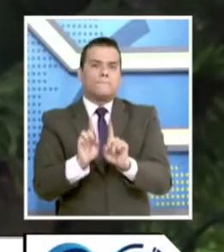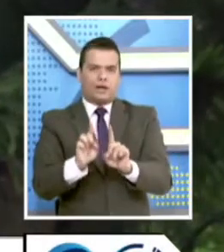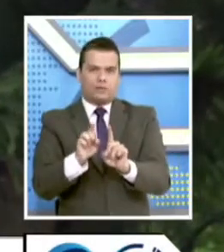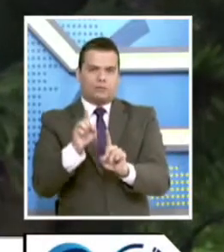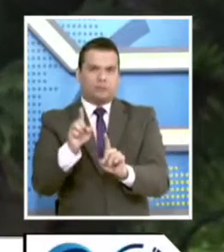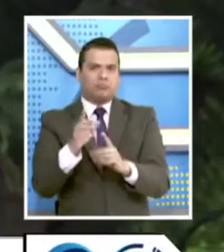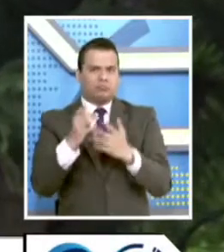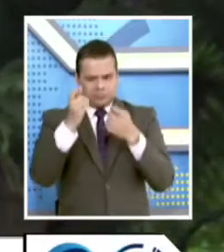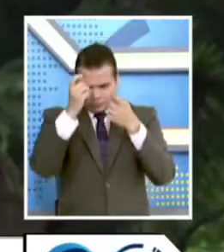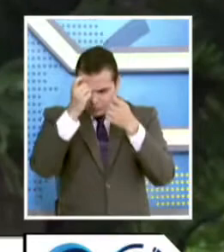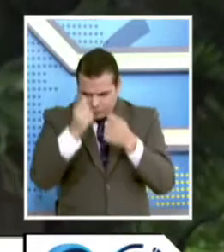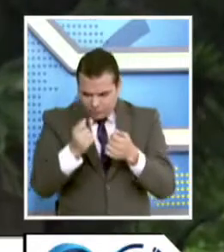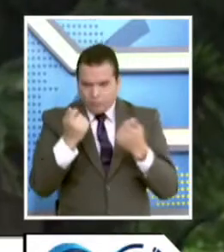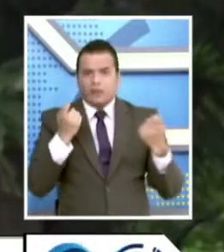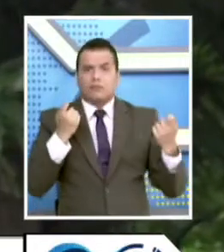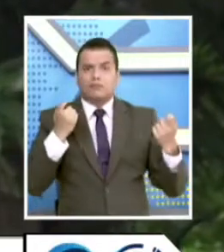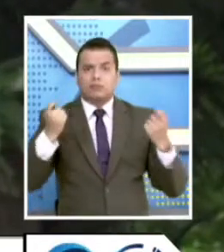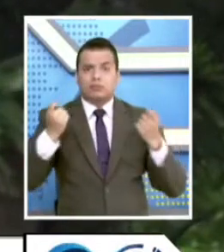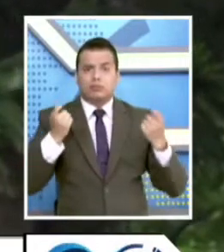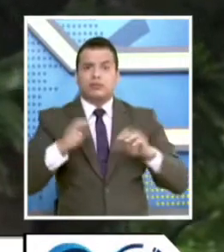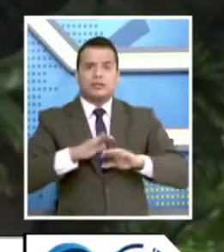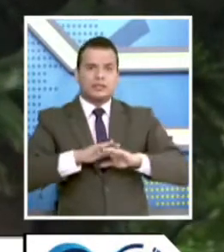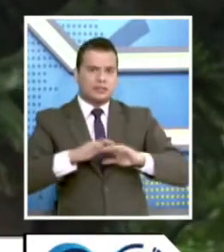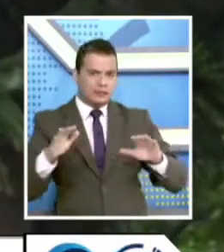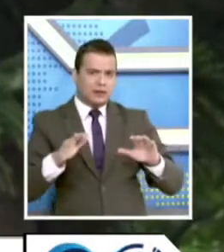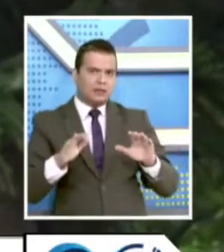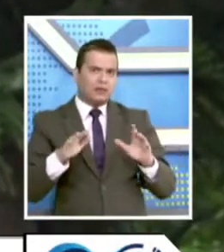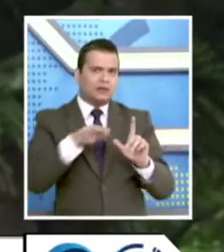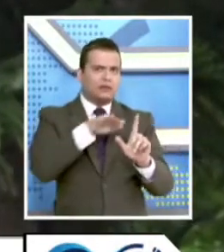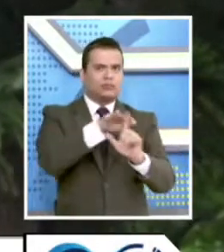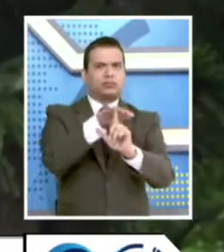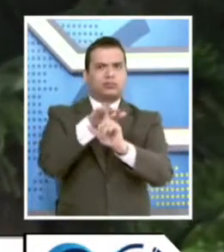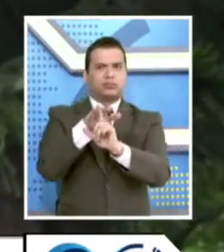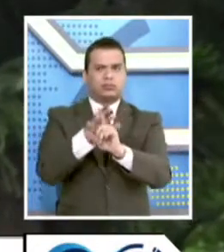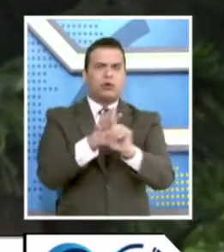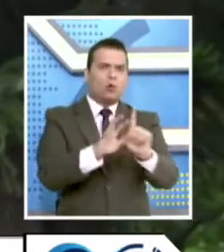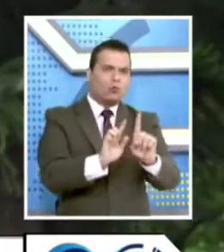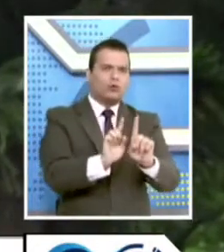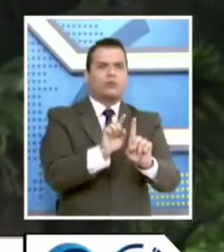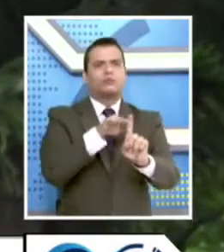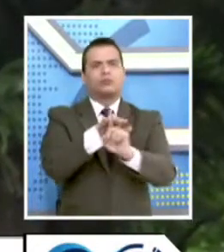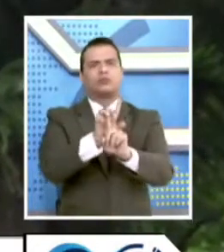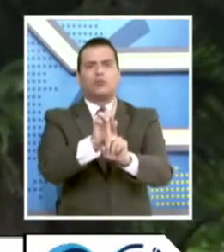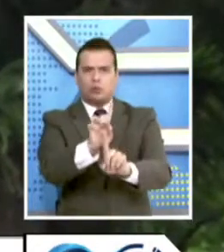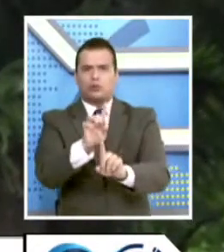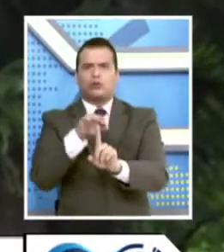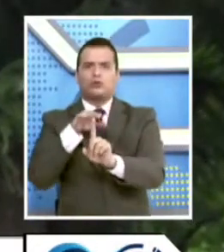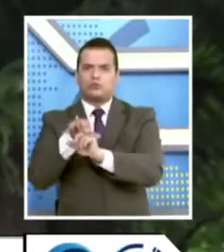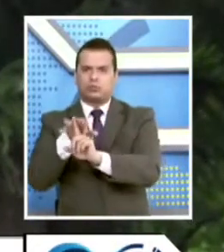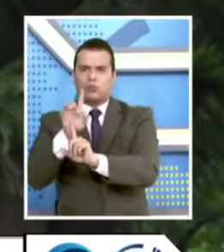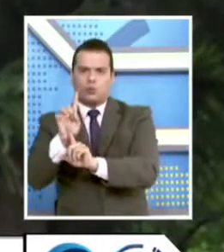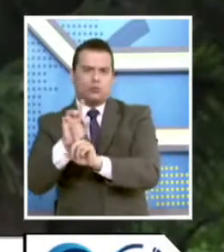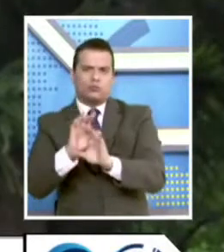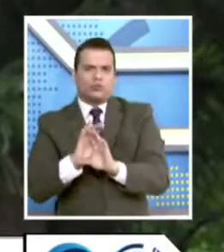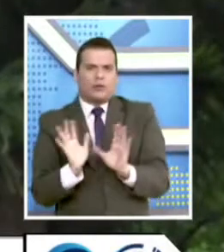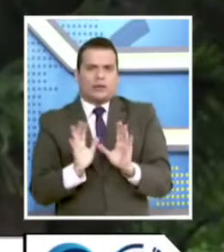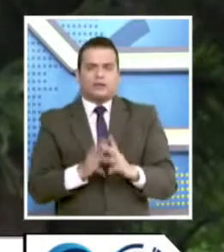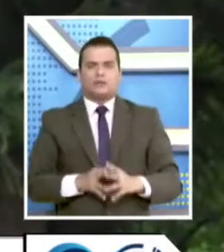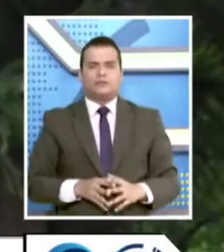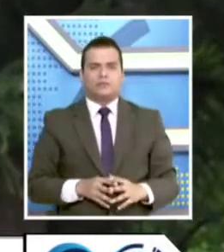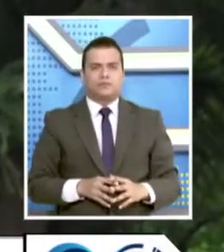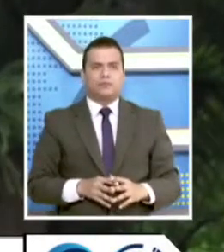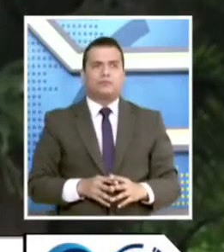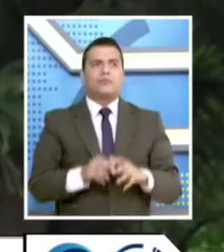encuentra relativamente controlado, o sea, está alrededor de uno, aunque hay algunas zonas de la ciudad que se dispara,